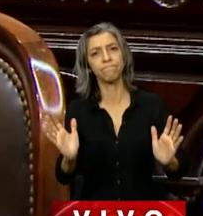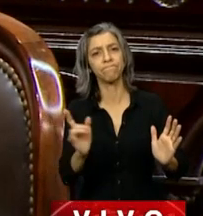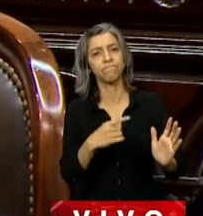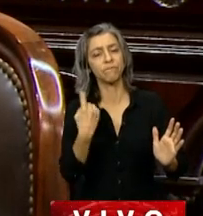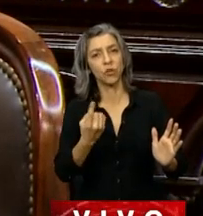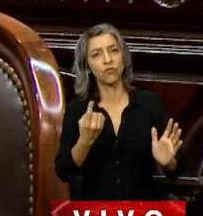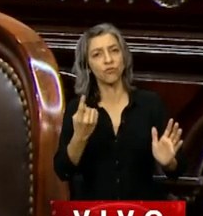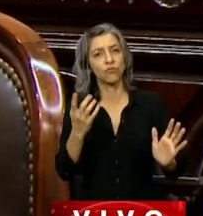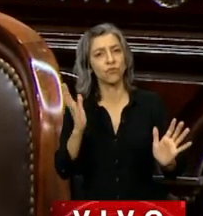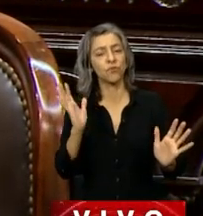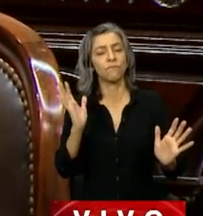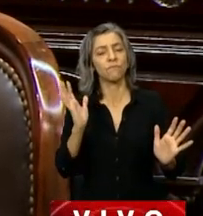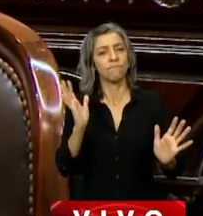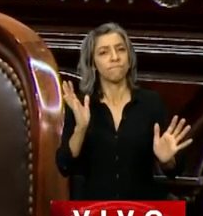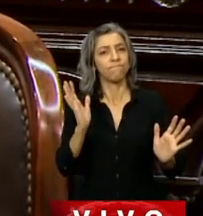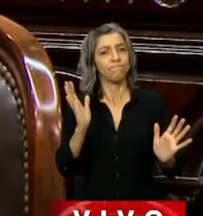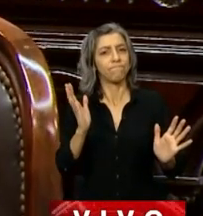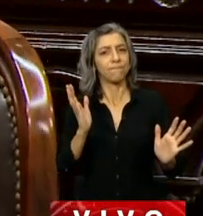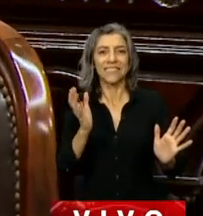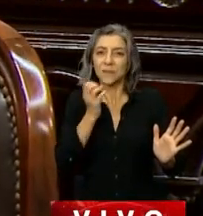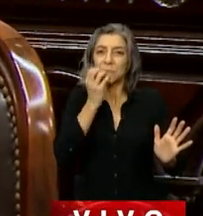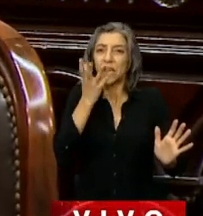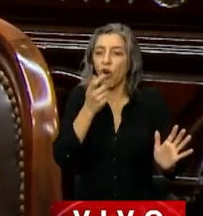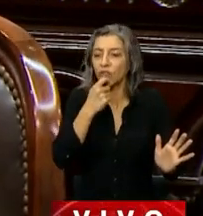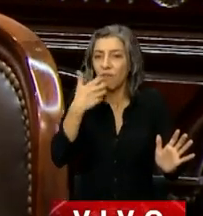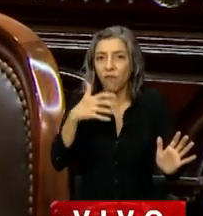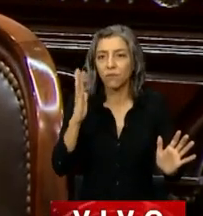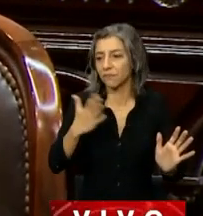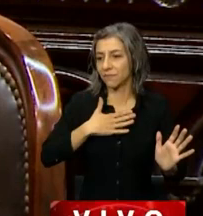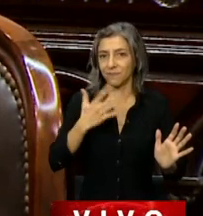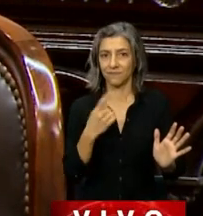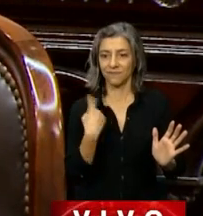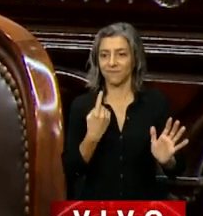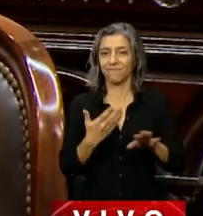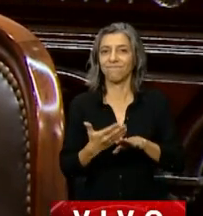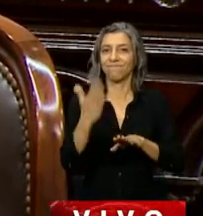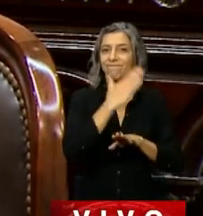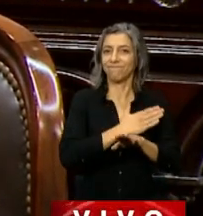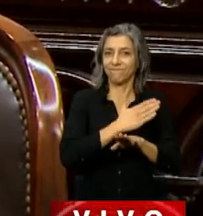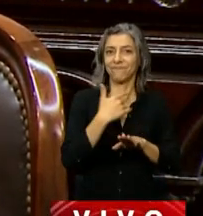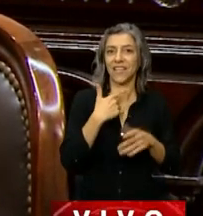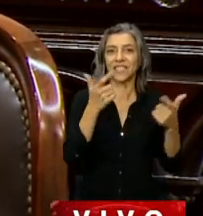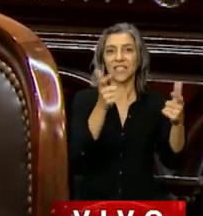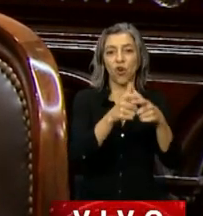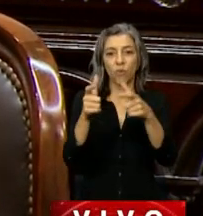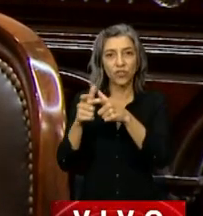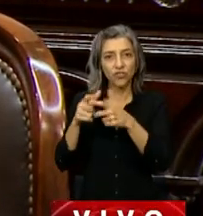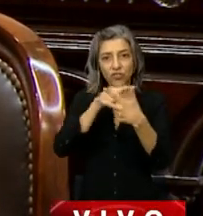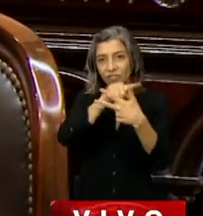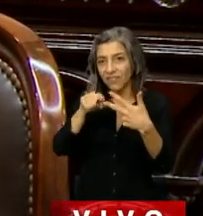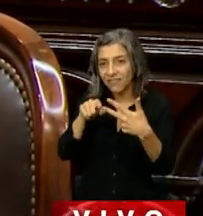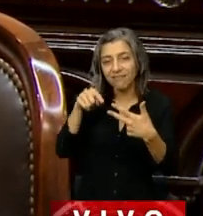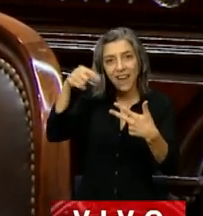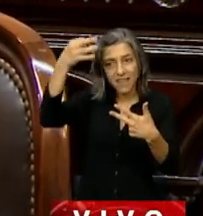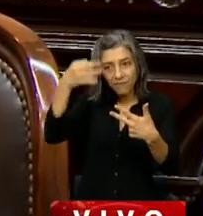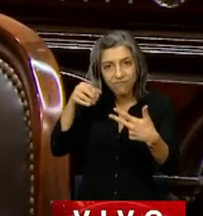deberíamos haberlo podido analizar en las tres comisiones competentes.